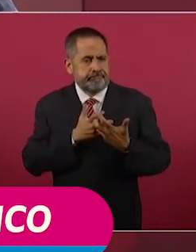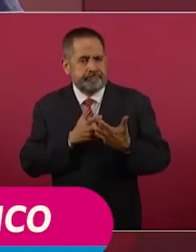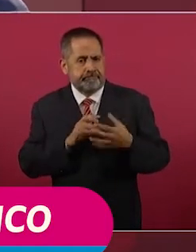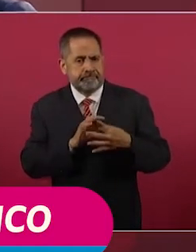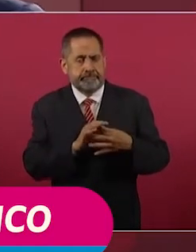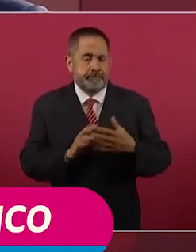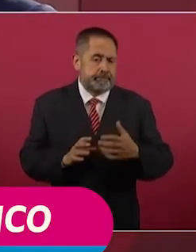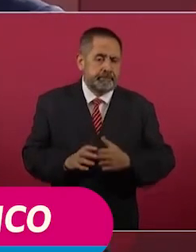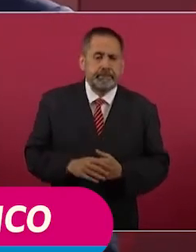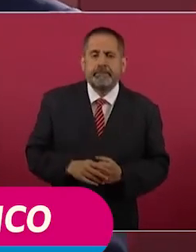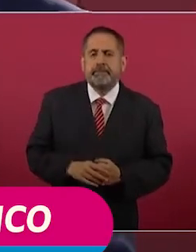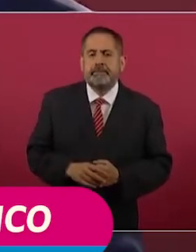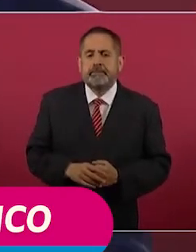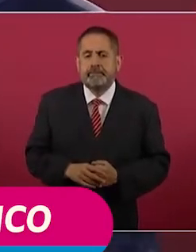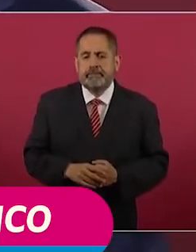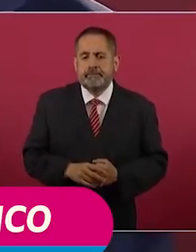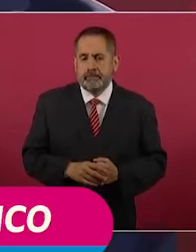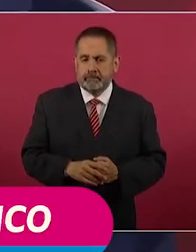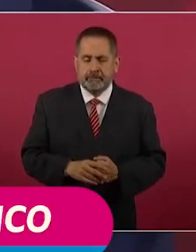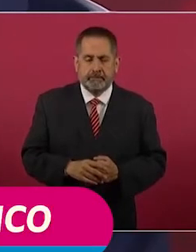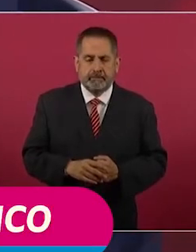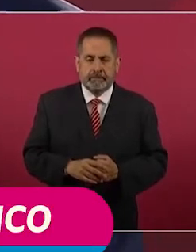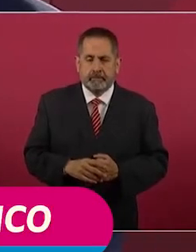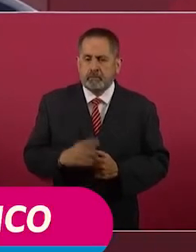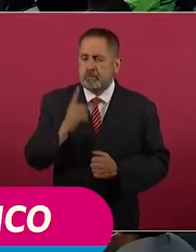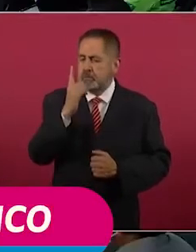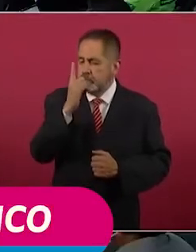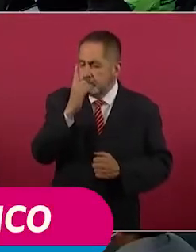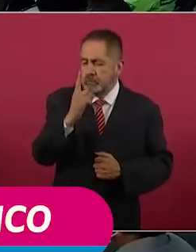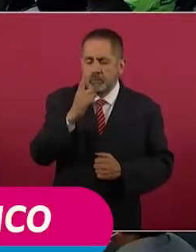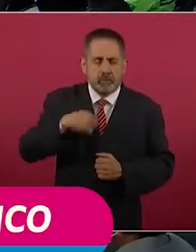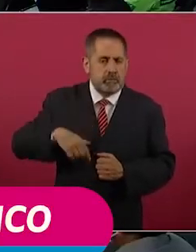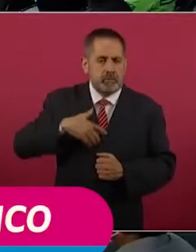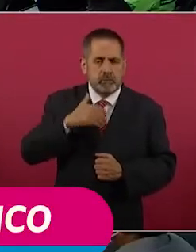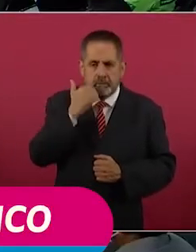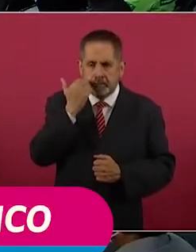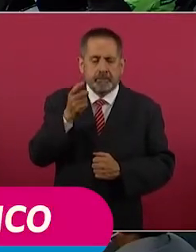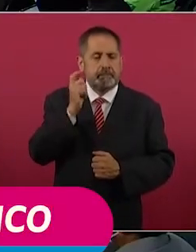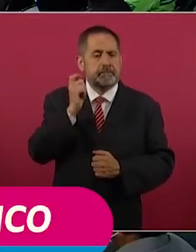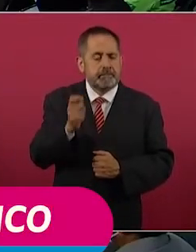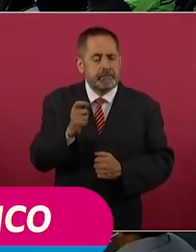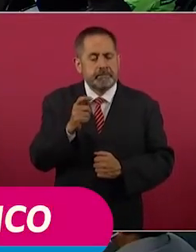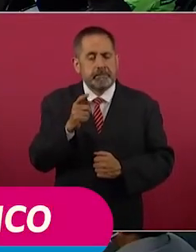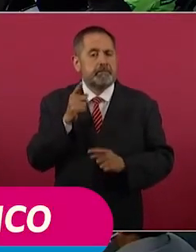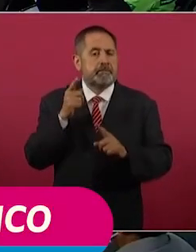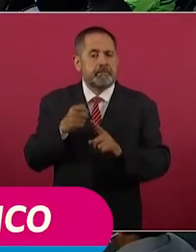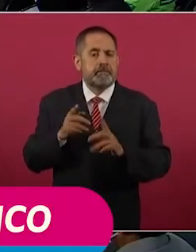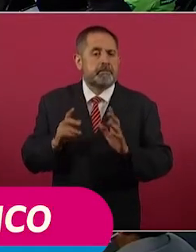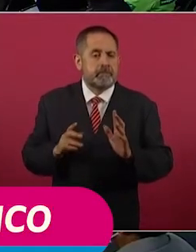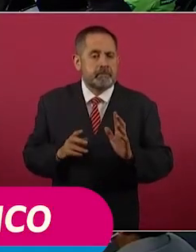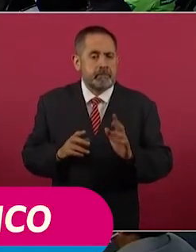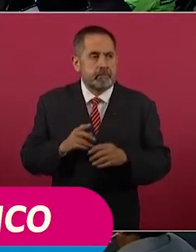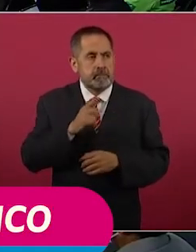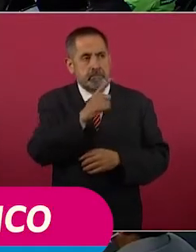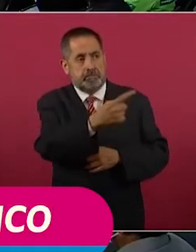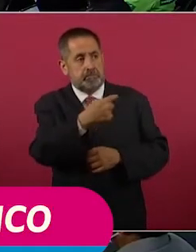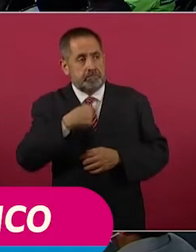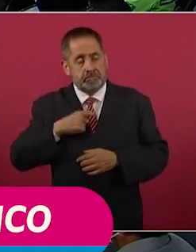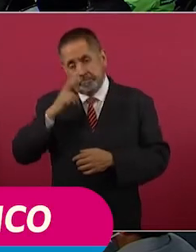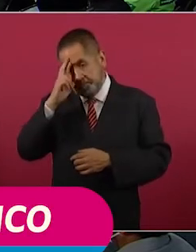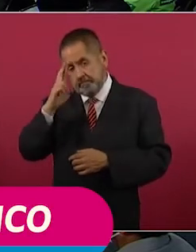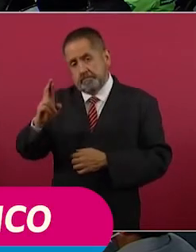Lo único que estamos buscando es que se respete